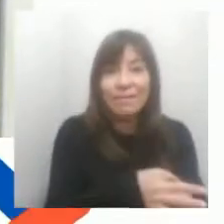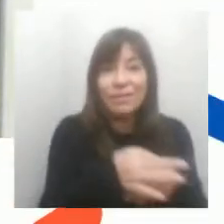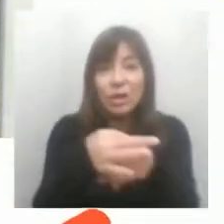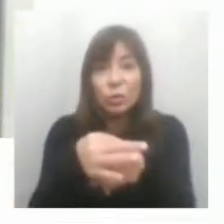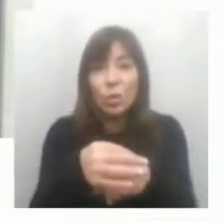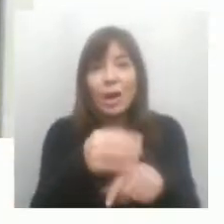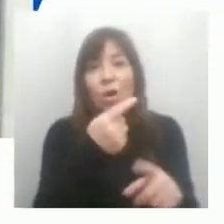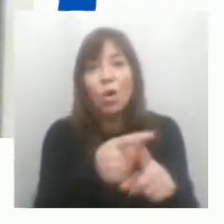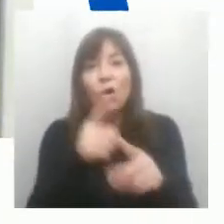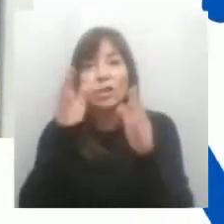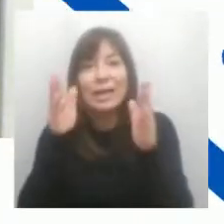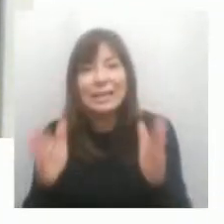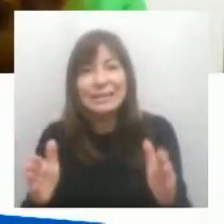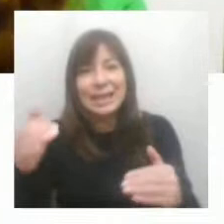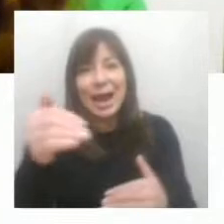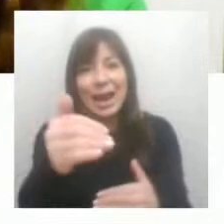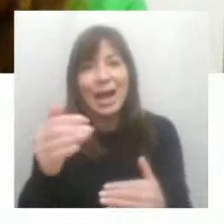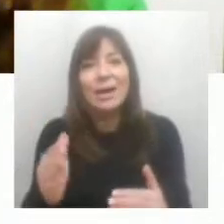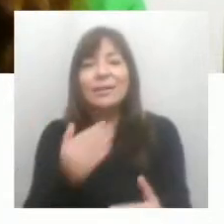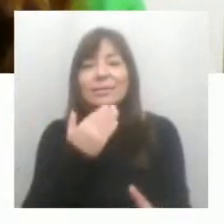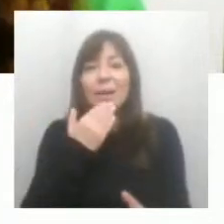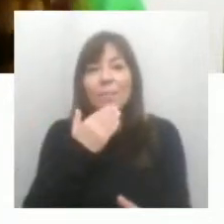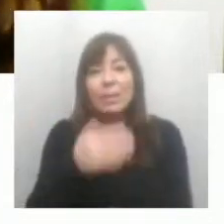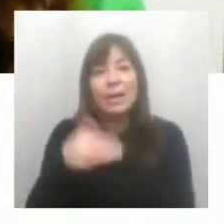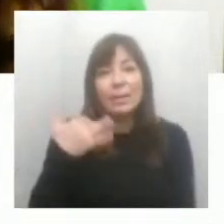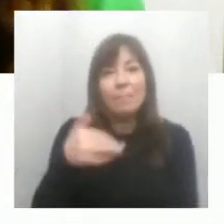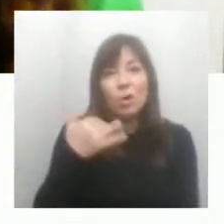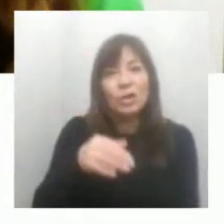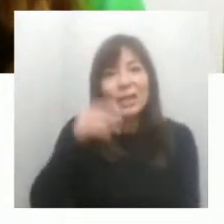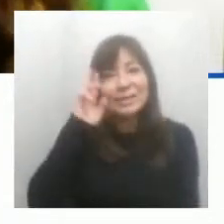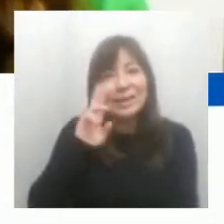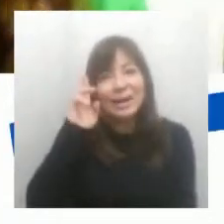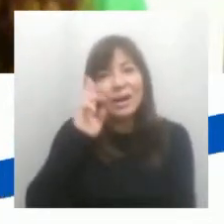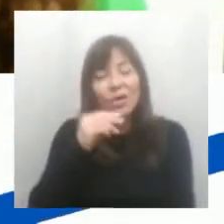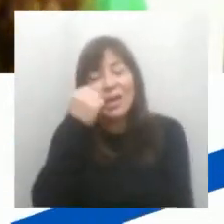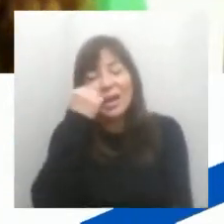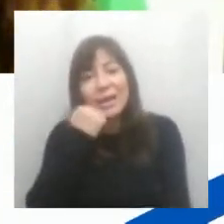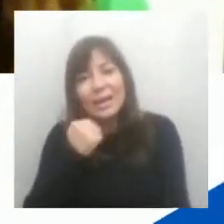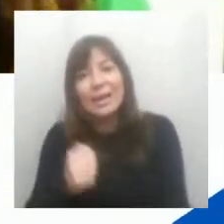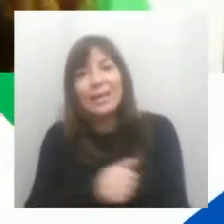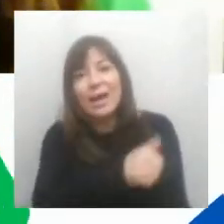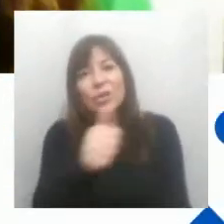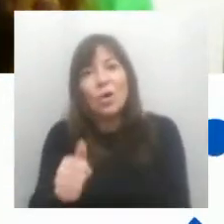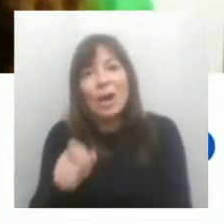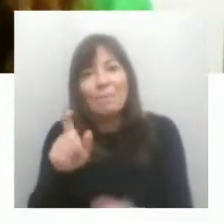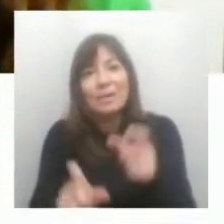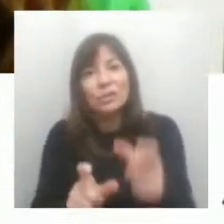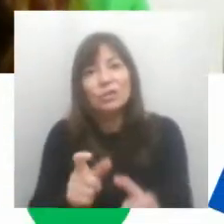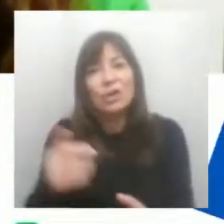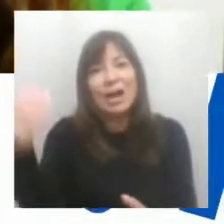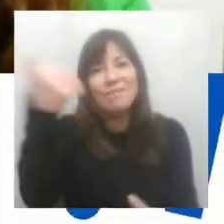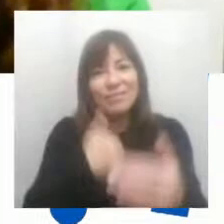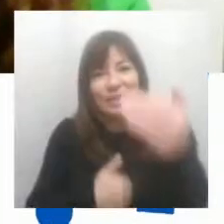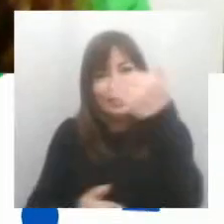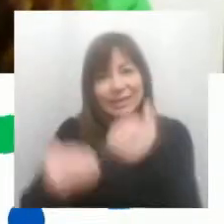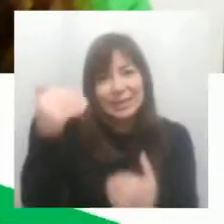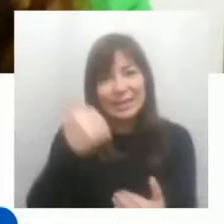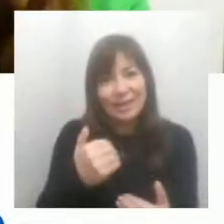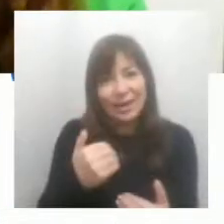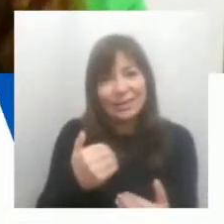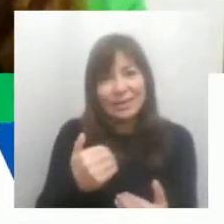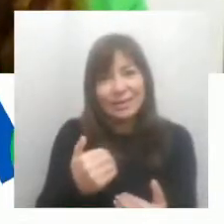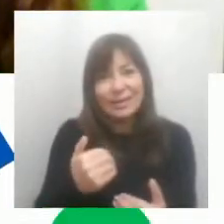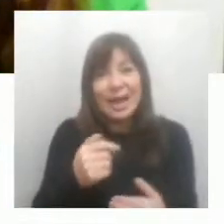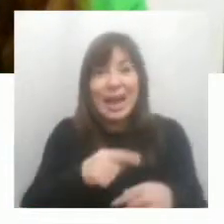otra sala que también es bien icónica y bien recordada y bien querida por todas las personas que nos visitan, y tiene que ver con